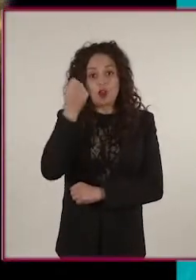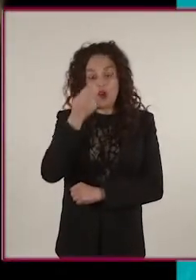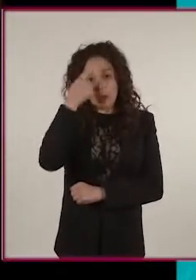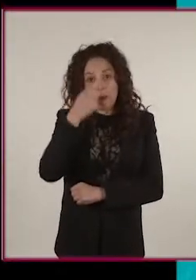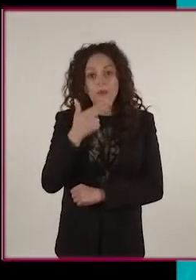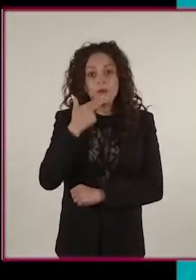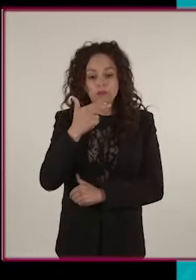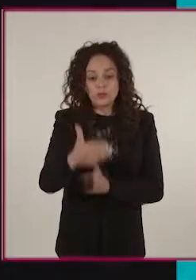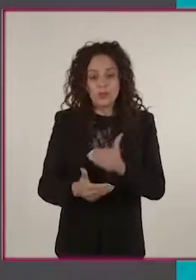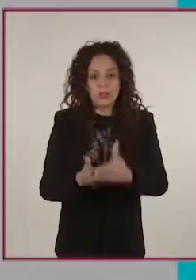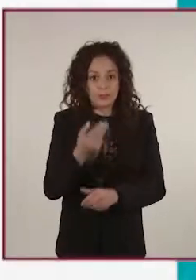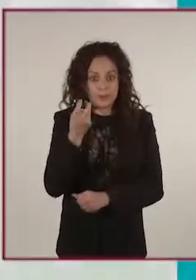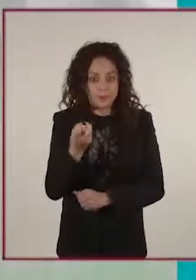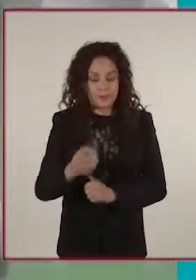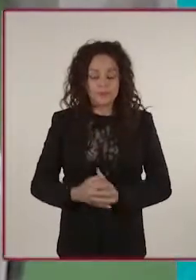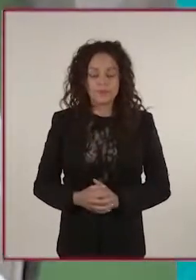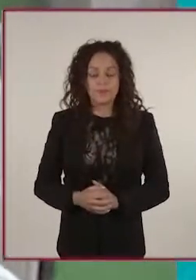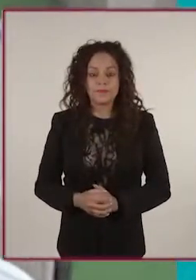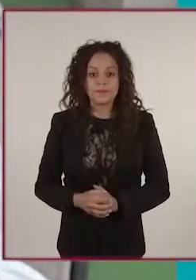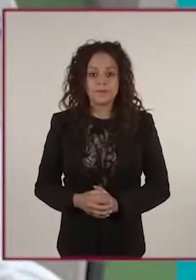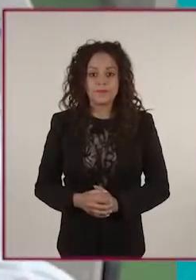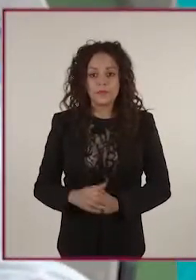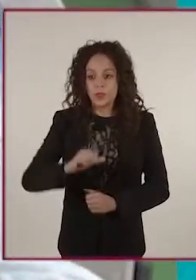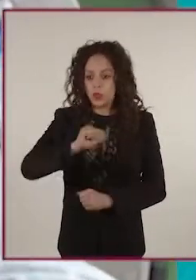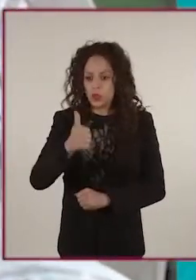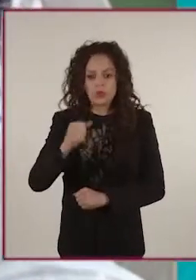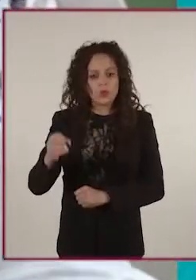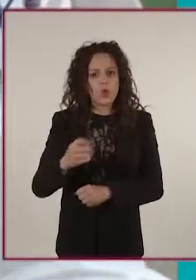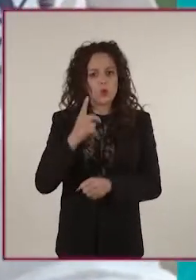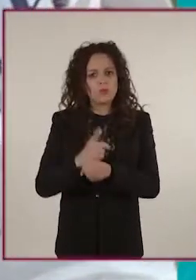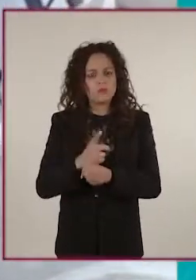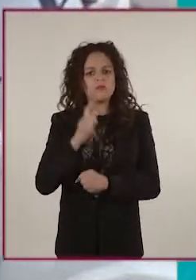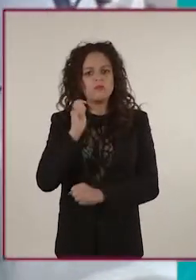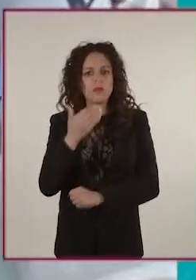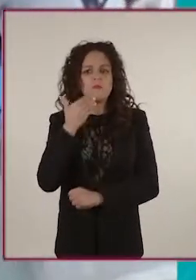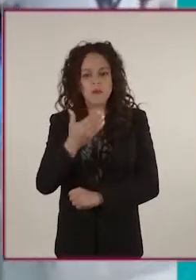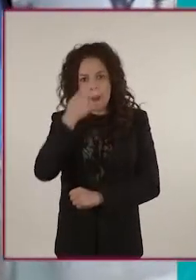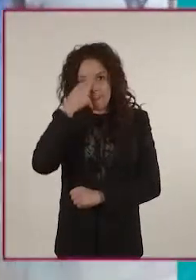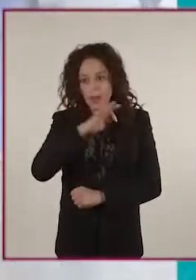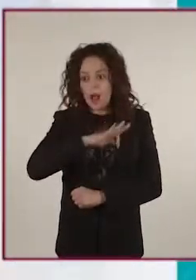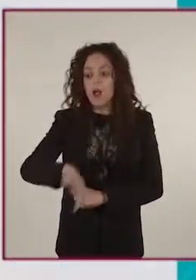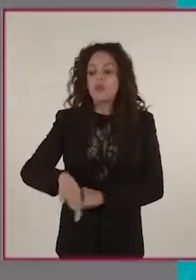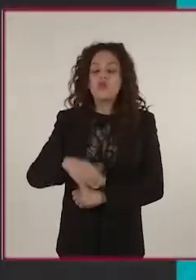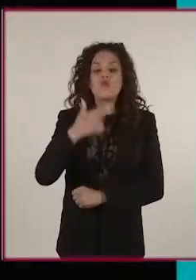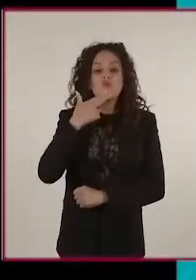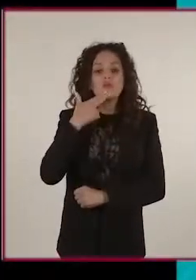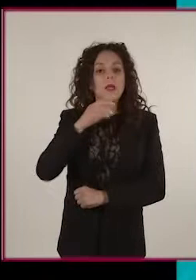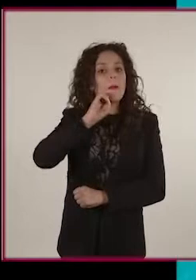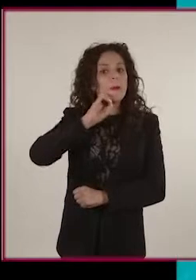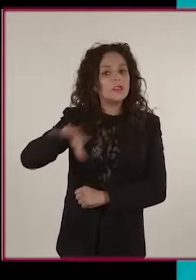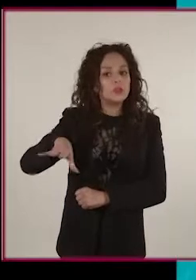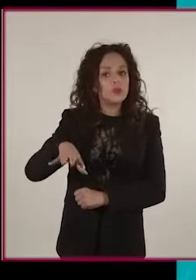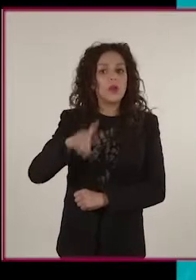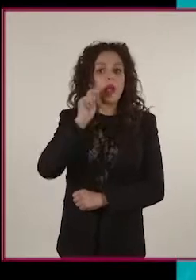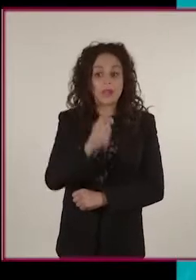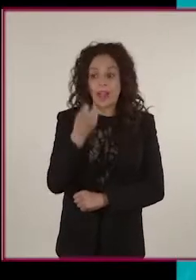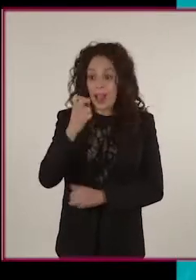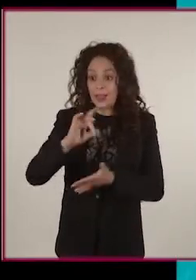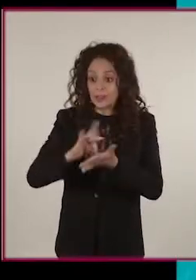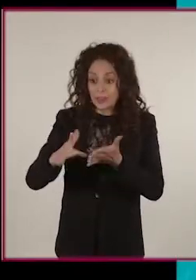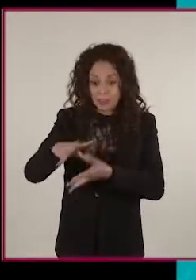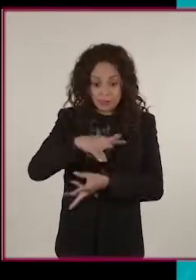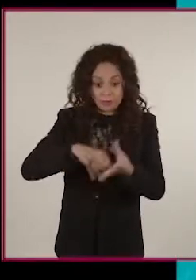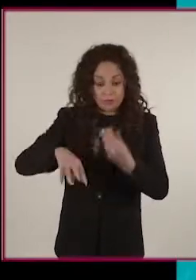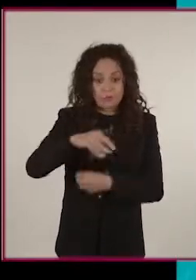procedimientos. Por otro lado, una buena opción para utilizar la basura es que por medio de ella se obtenga el hidrógeno y a su vez